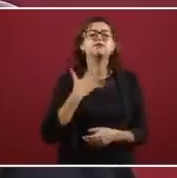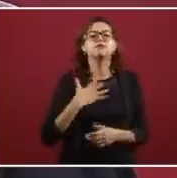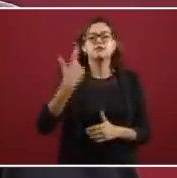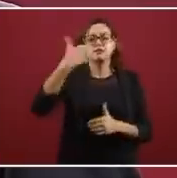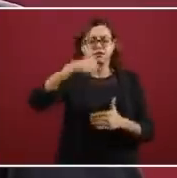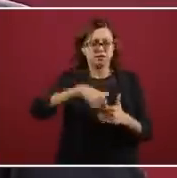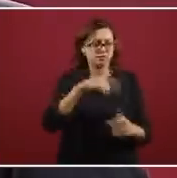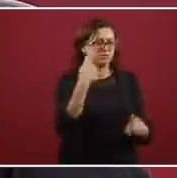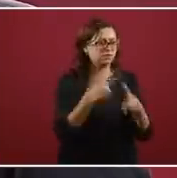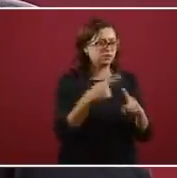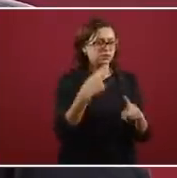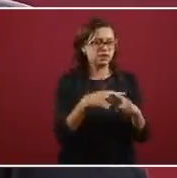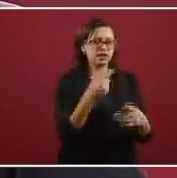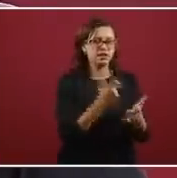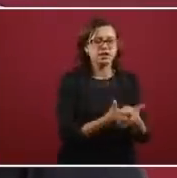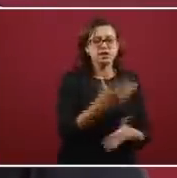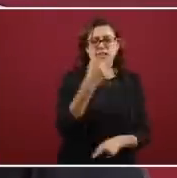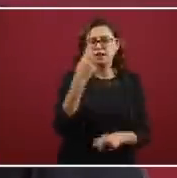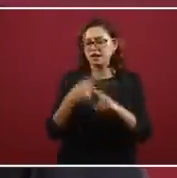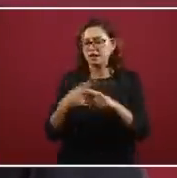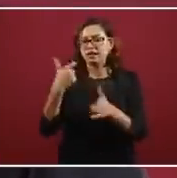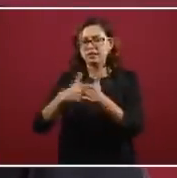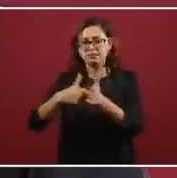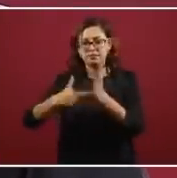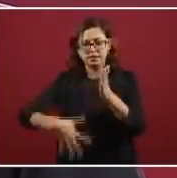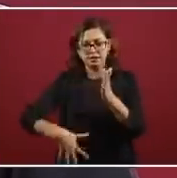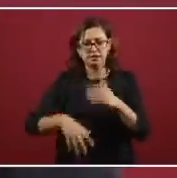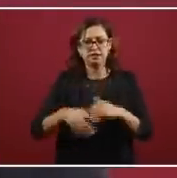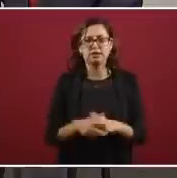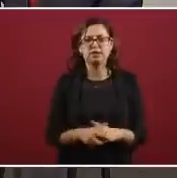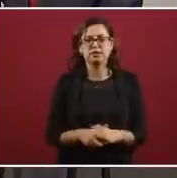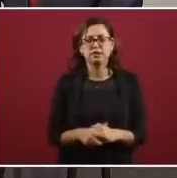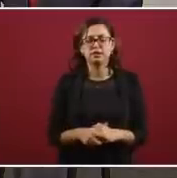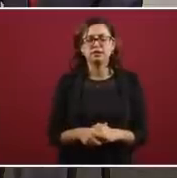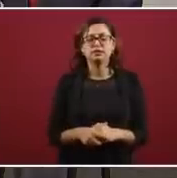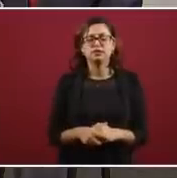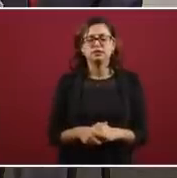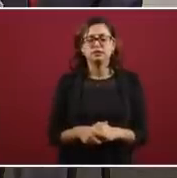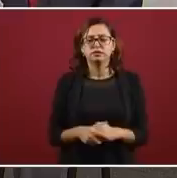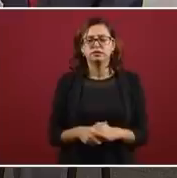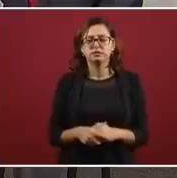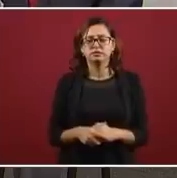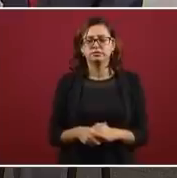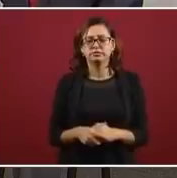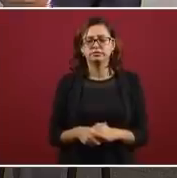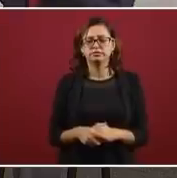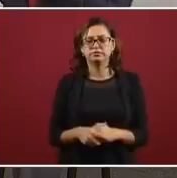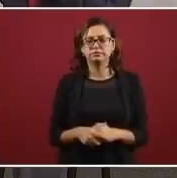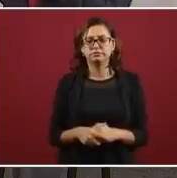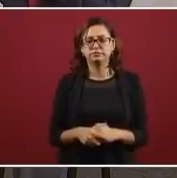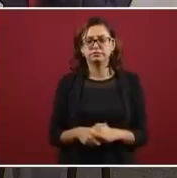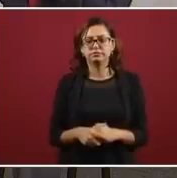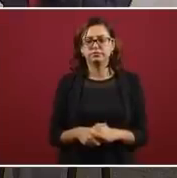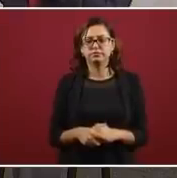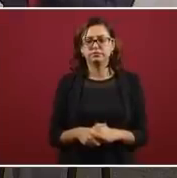precios de los combustibles, de las gasolinas, y